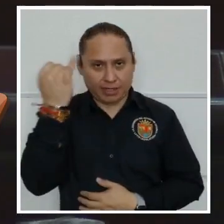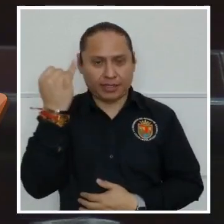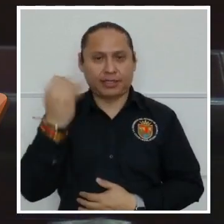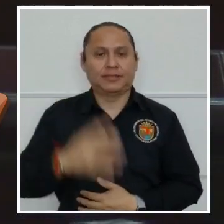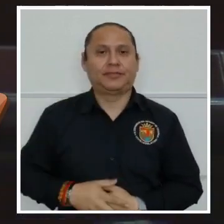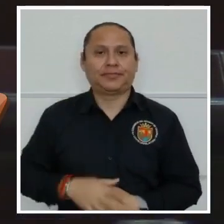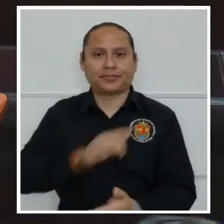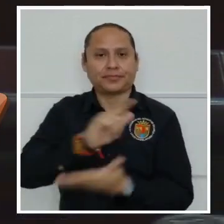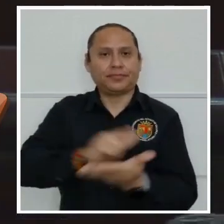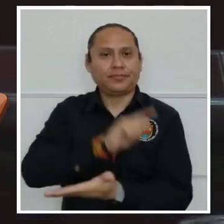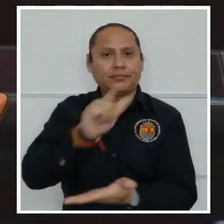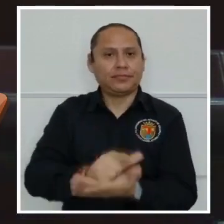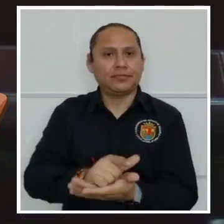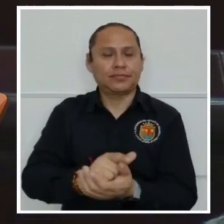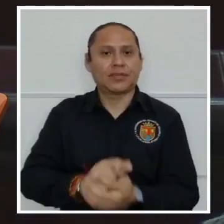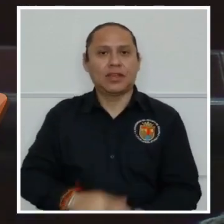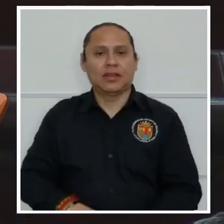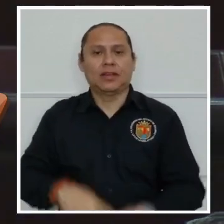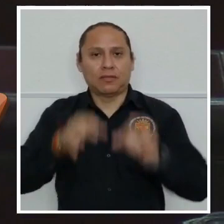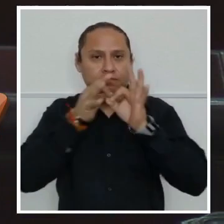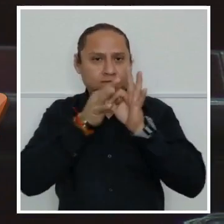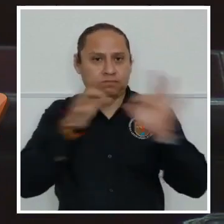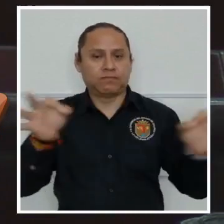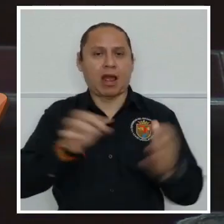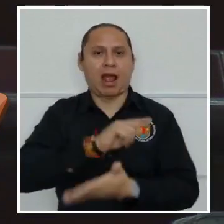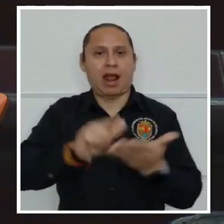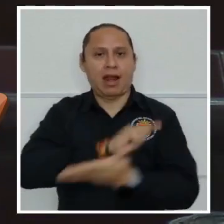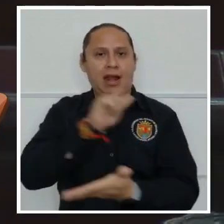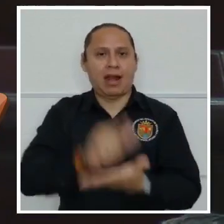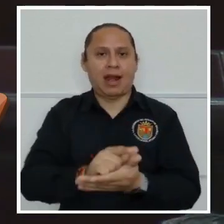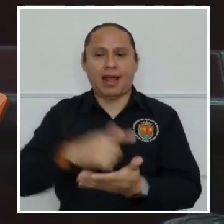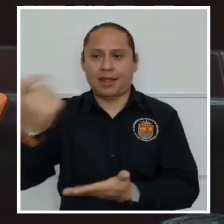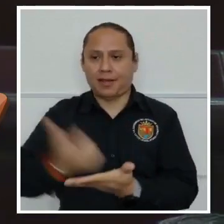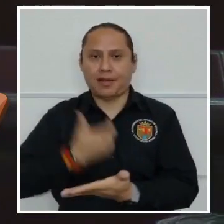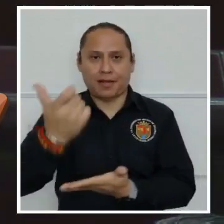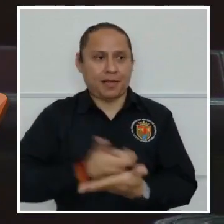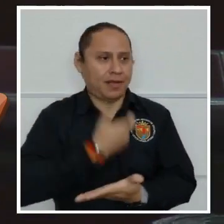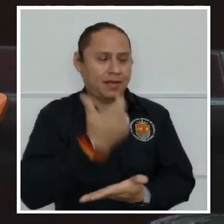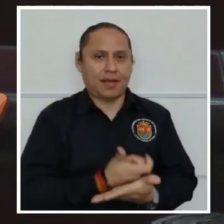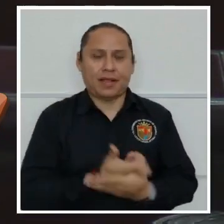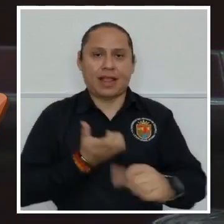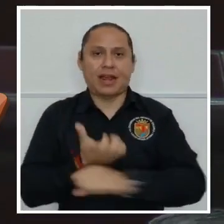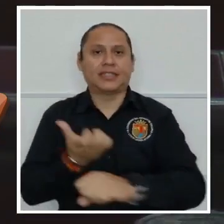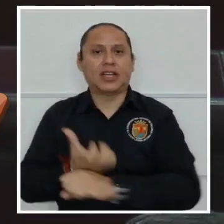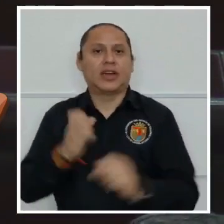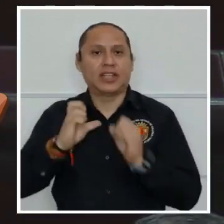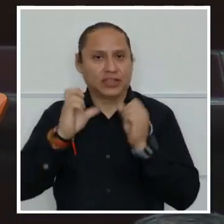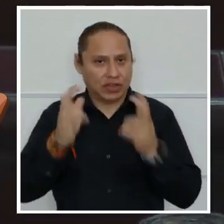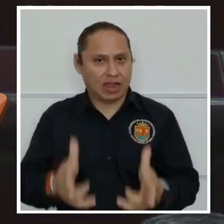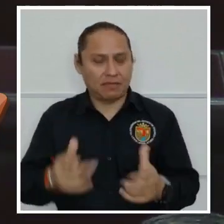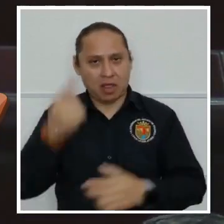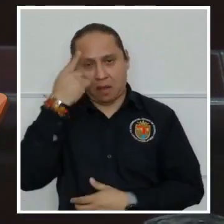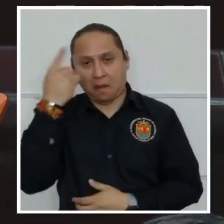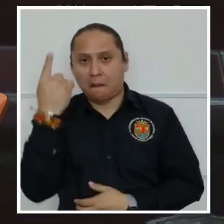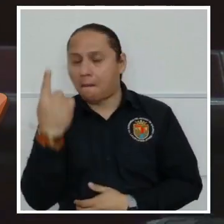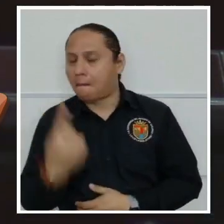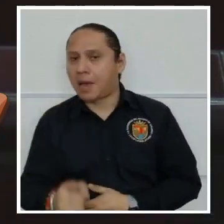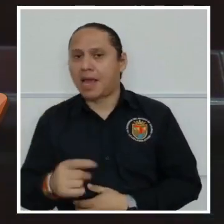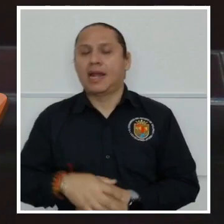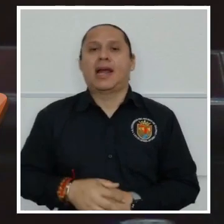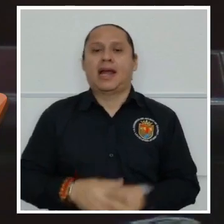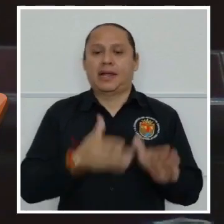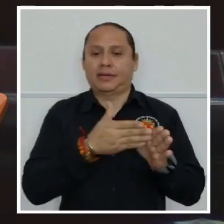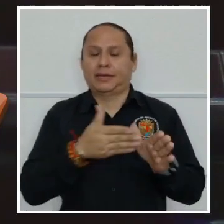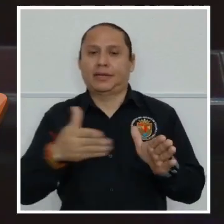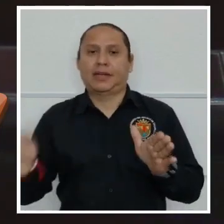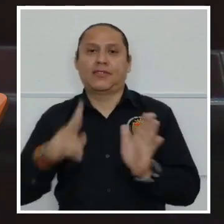iniciativa de decreto por el que se expide la Ley de Ingresos del Estado de Chiapas para el ejercicio